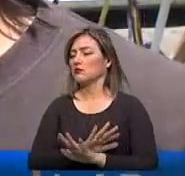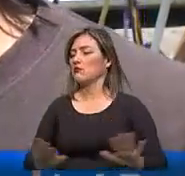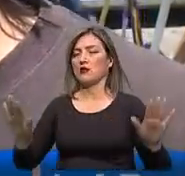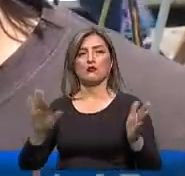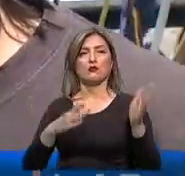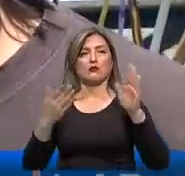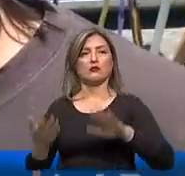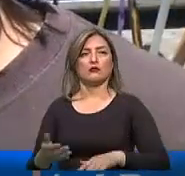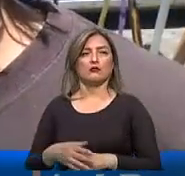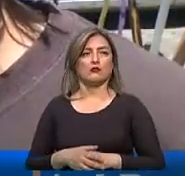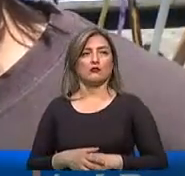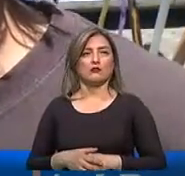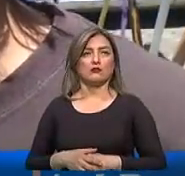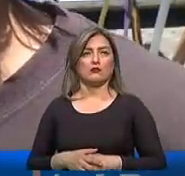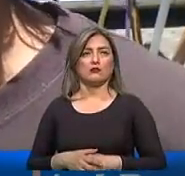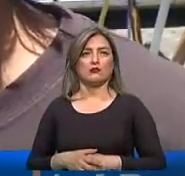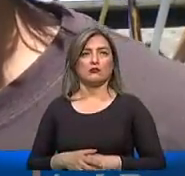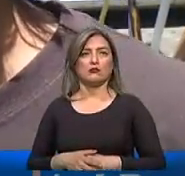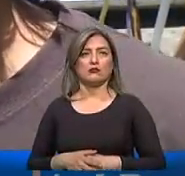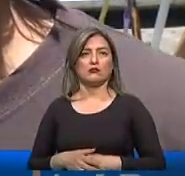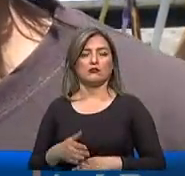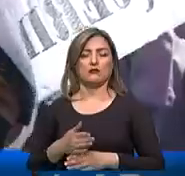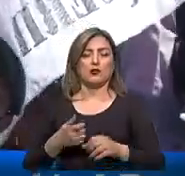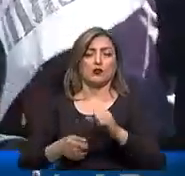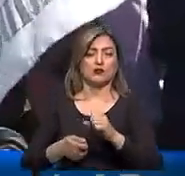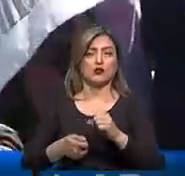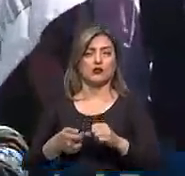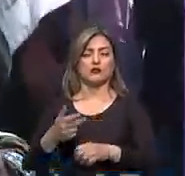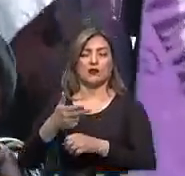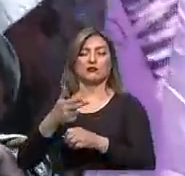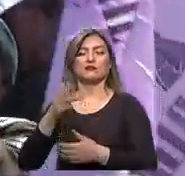No más muerte, ni con revólver, ni con cuchillo, nada.